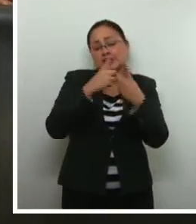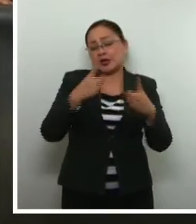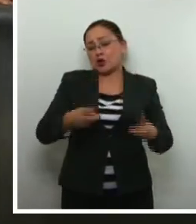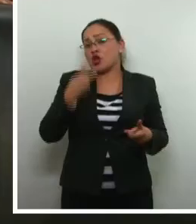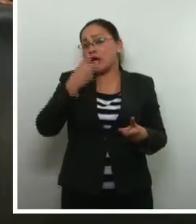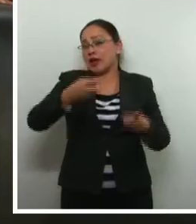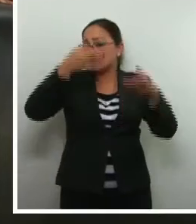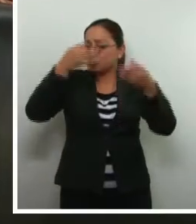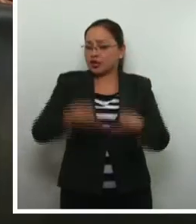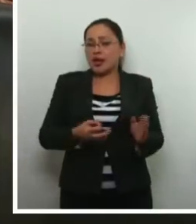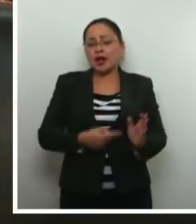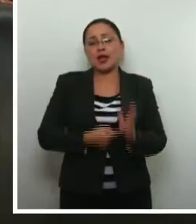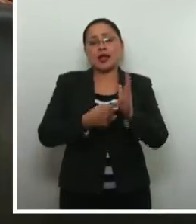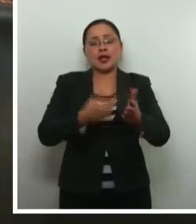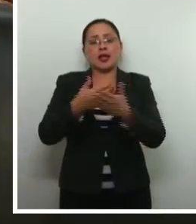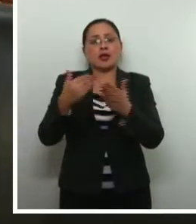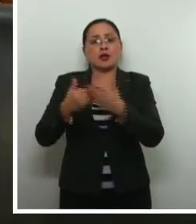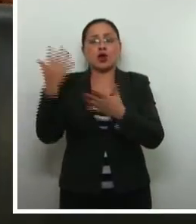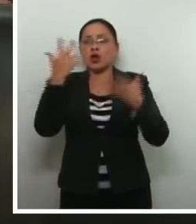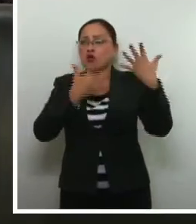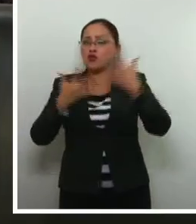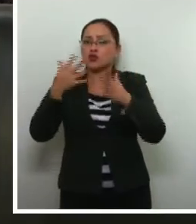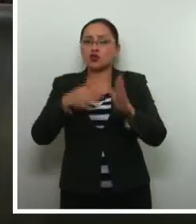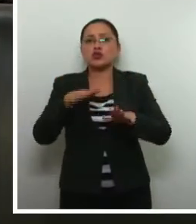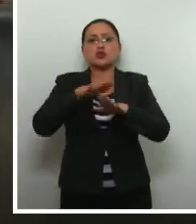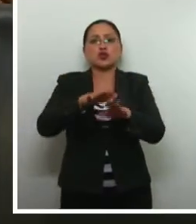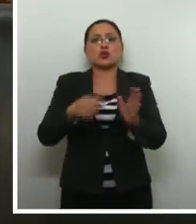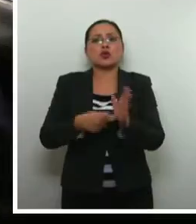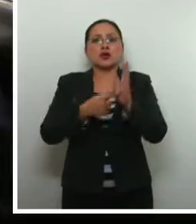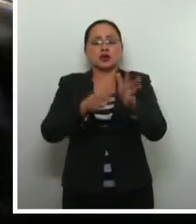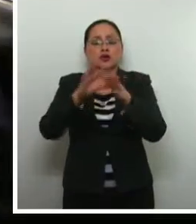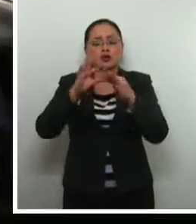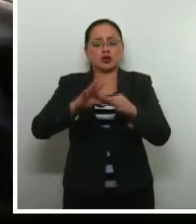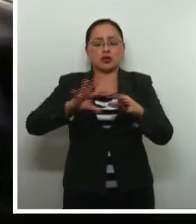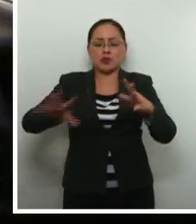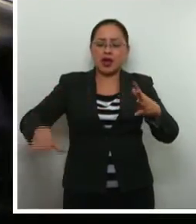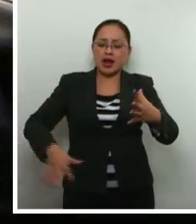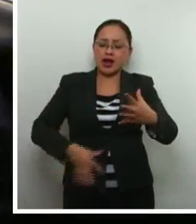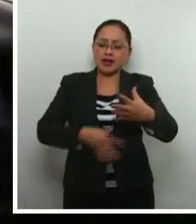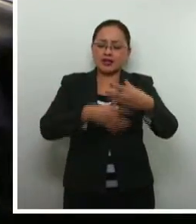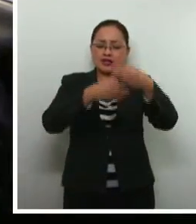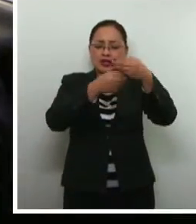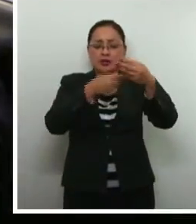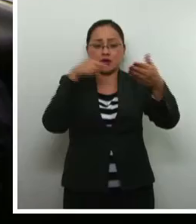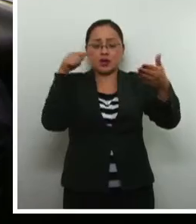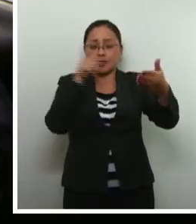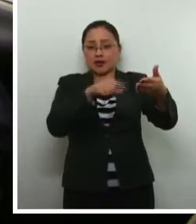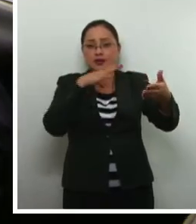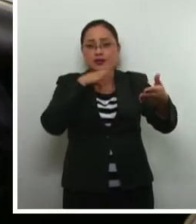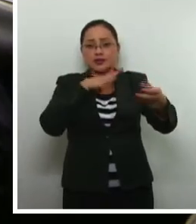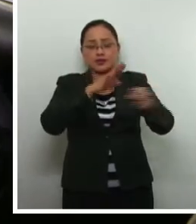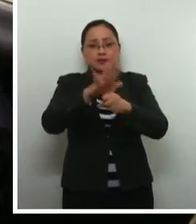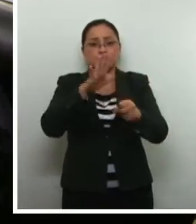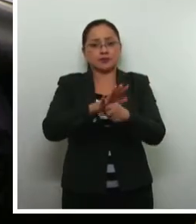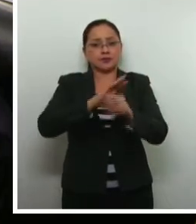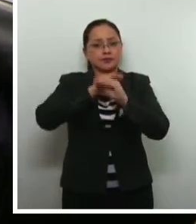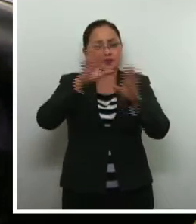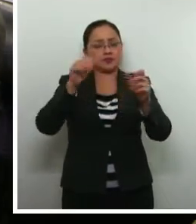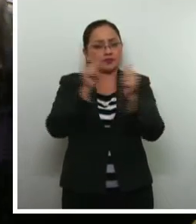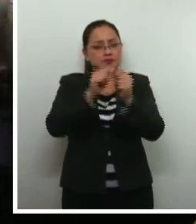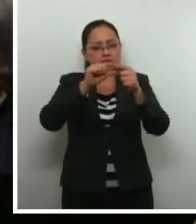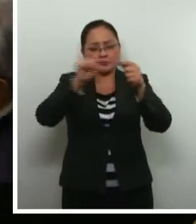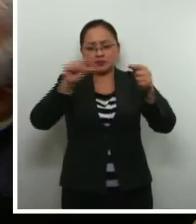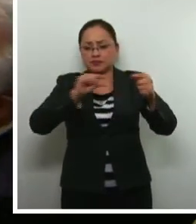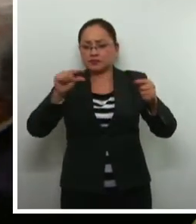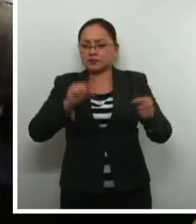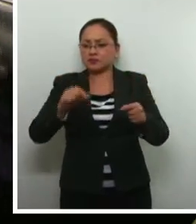Entonces creo que hay una confusión sobre lo que llamaron megareserva, que en realidad en este documento es muy claro con negritas